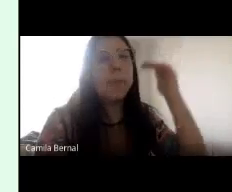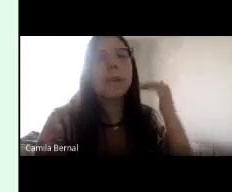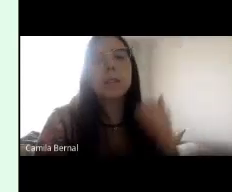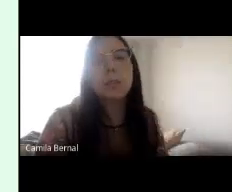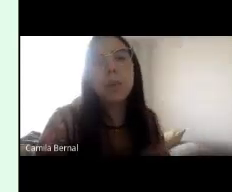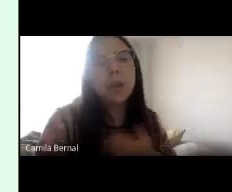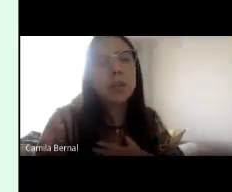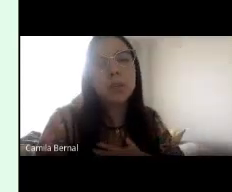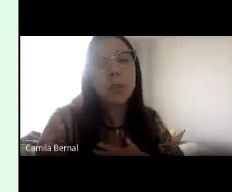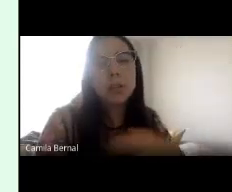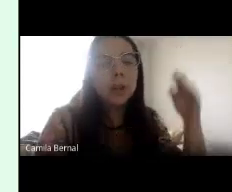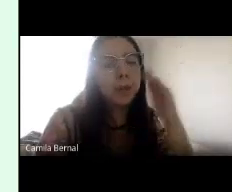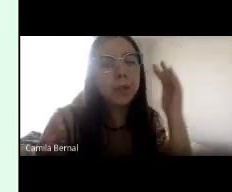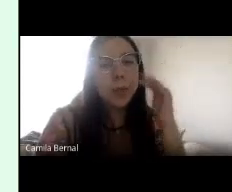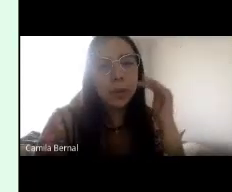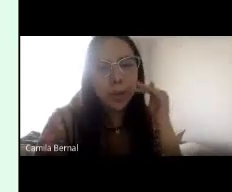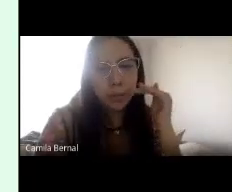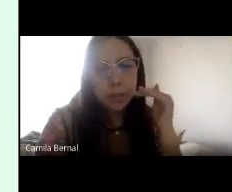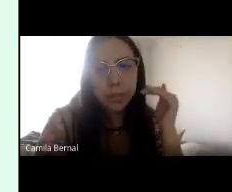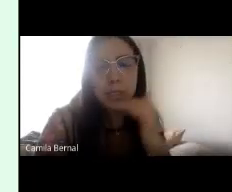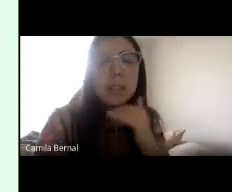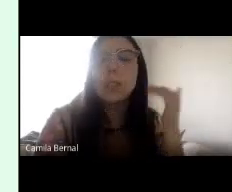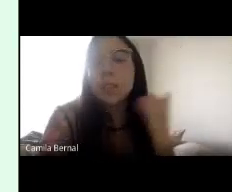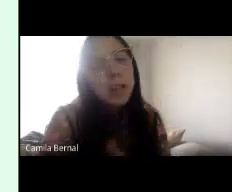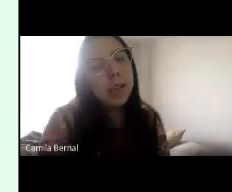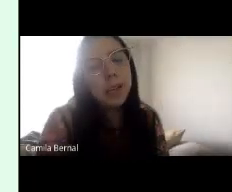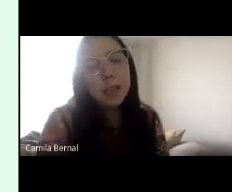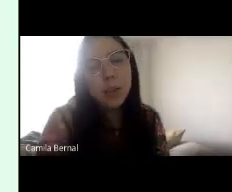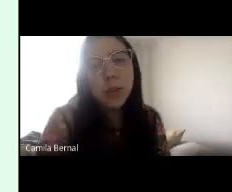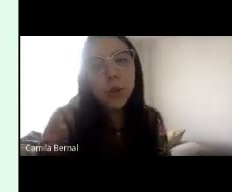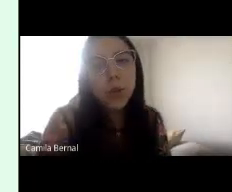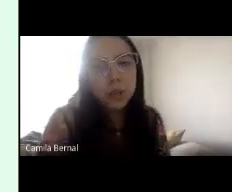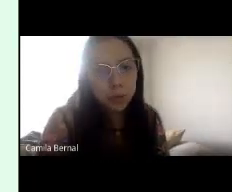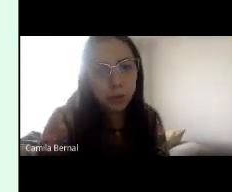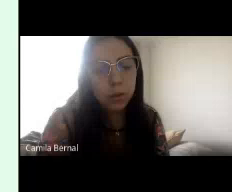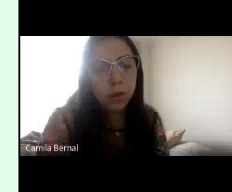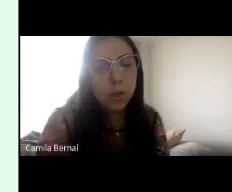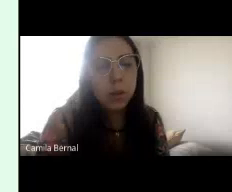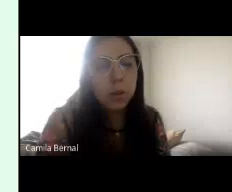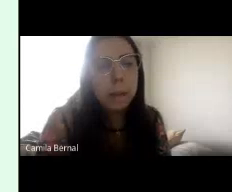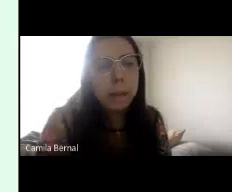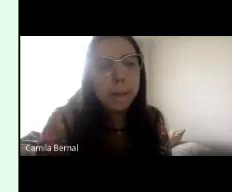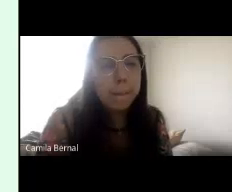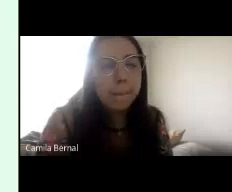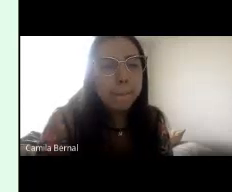en la parte superior, en nuestro caso en la parte superior de nuestras casas donde le caiga todo el sol.